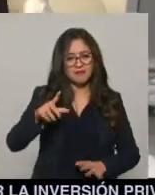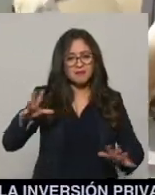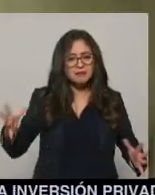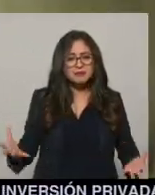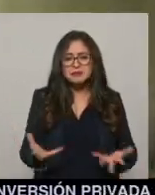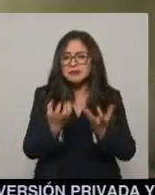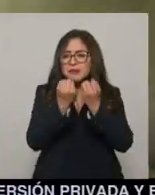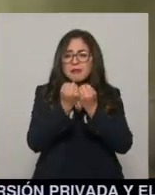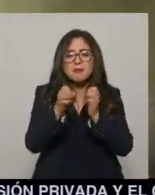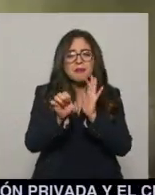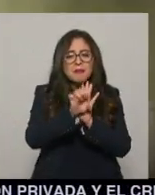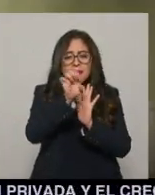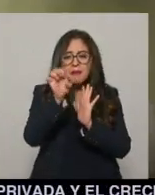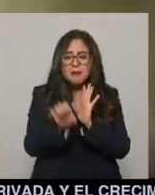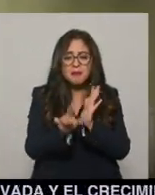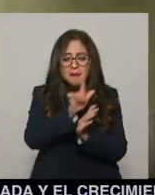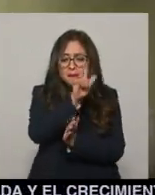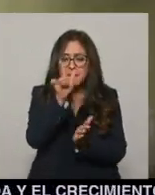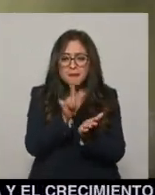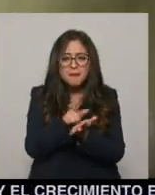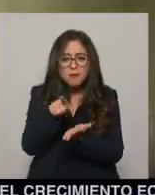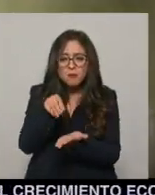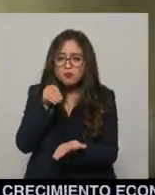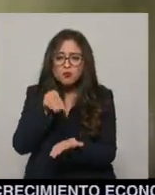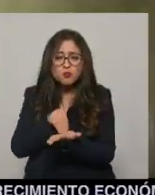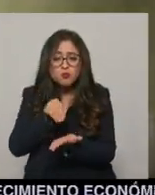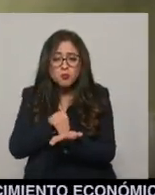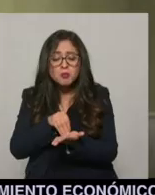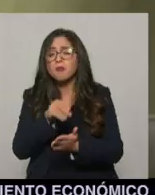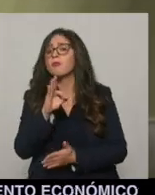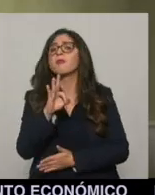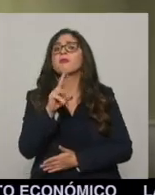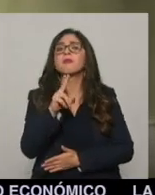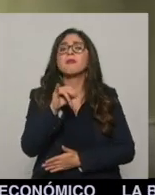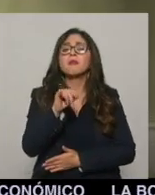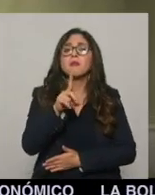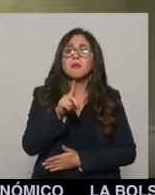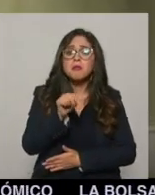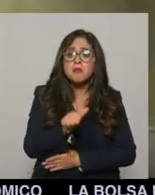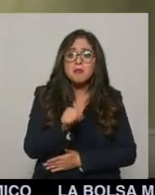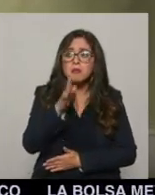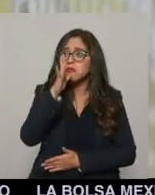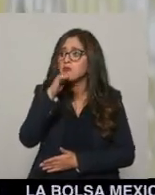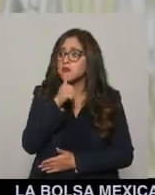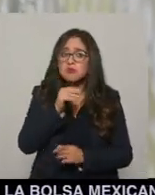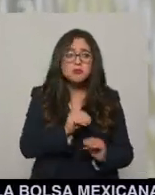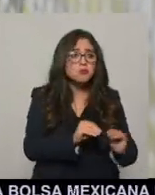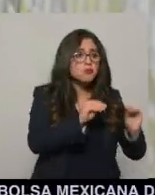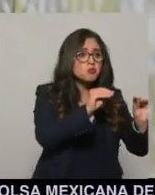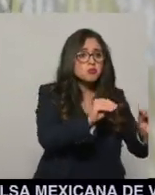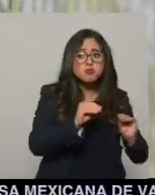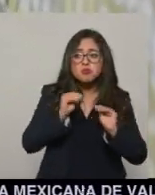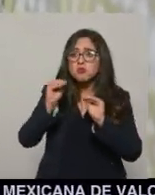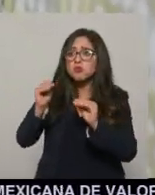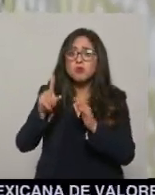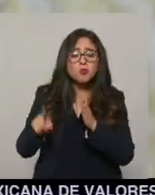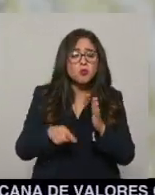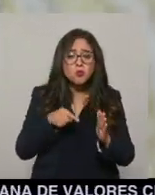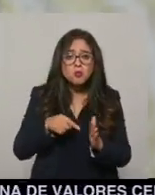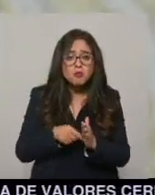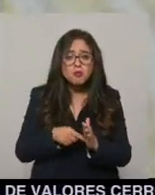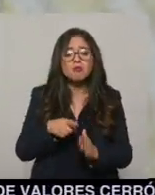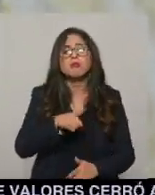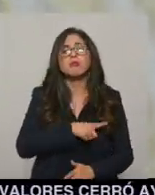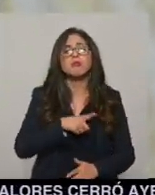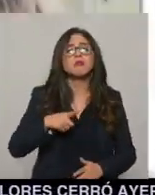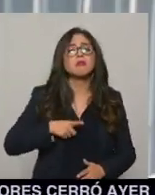por alguna razón esta ley estuviera vigente y Frida no pudiera haber sido reubicada en algún lugar de descanso, Hubiera sido